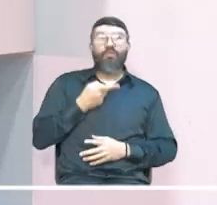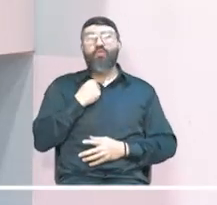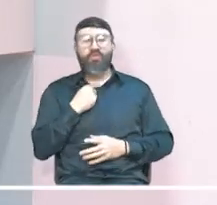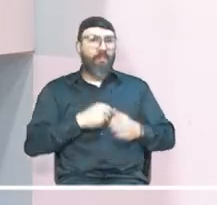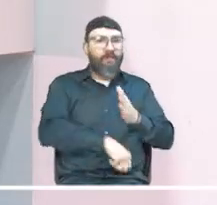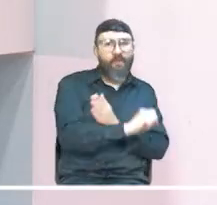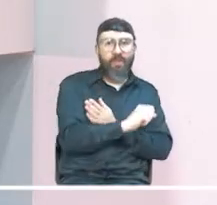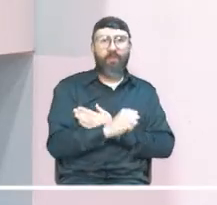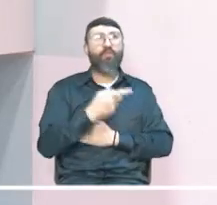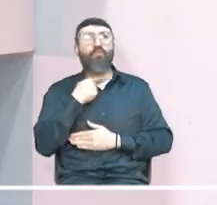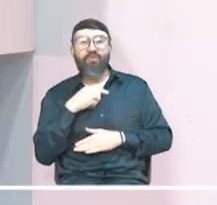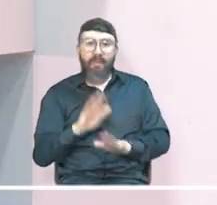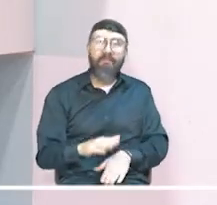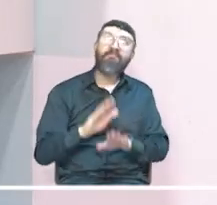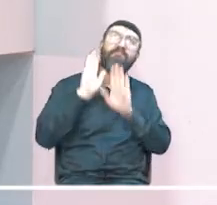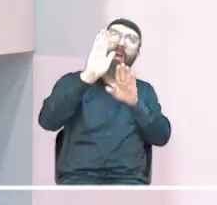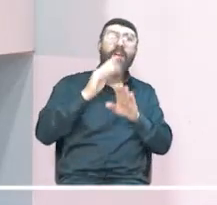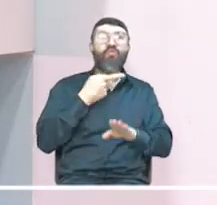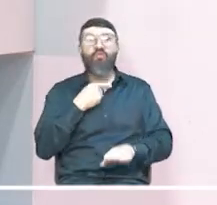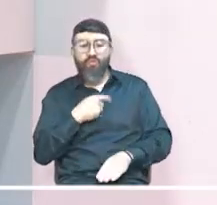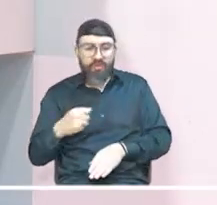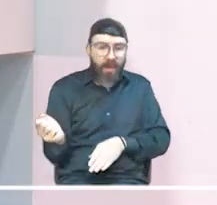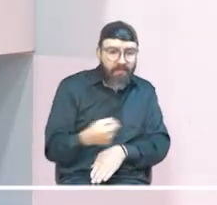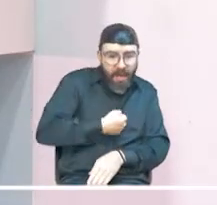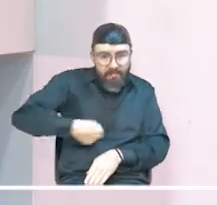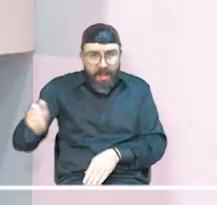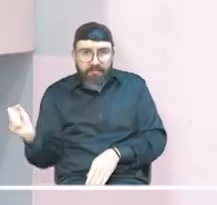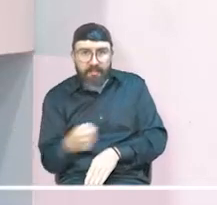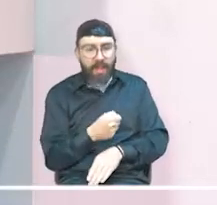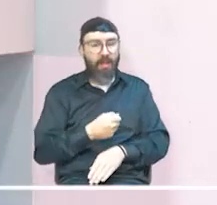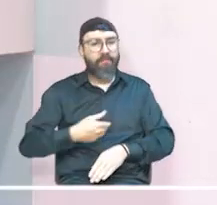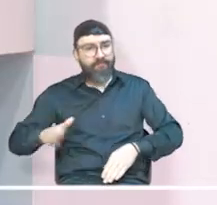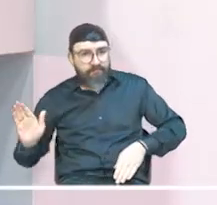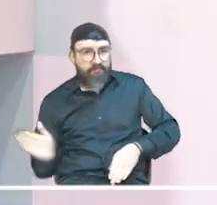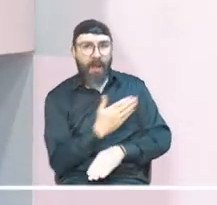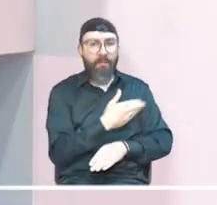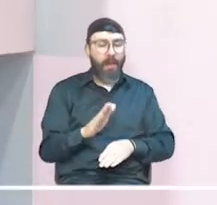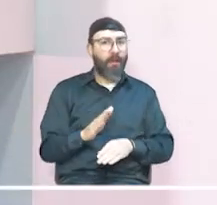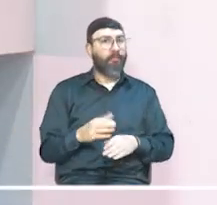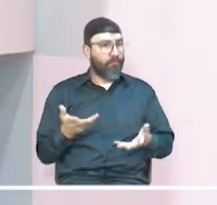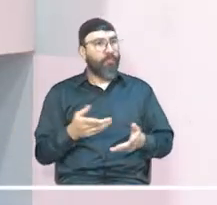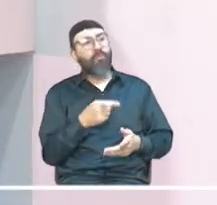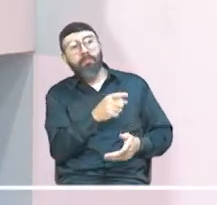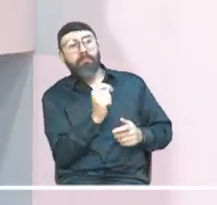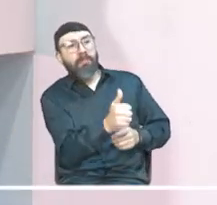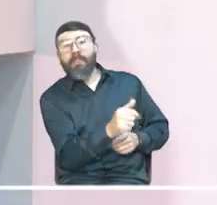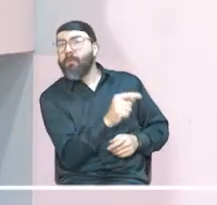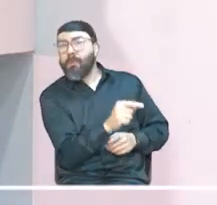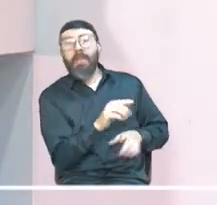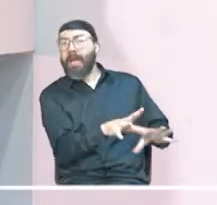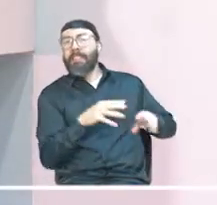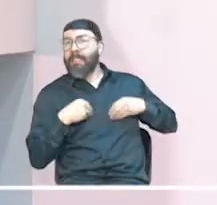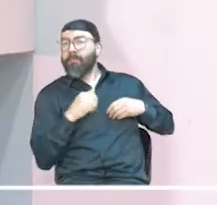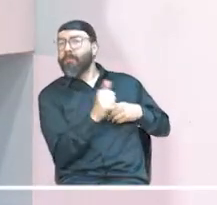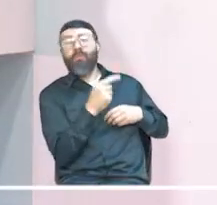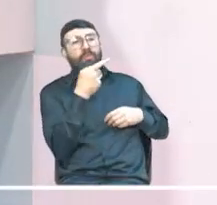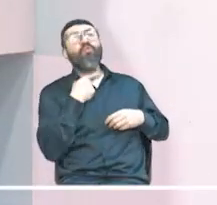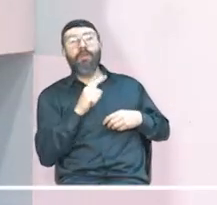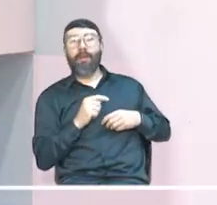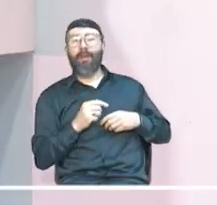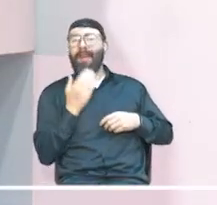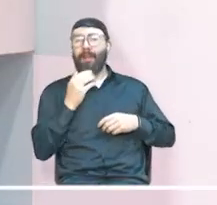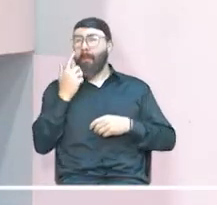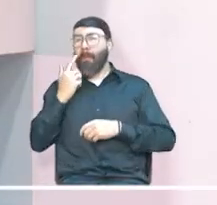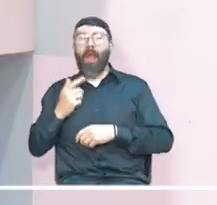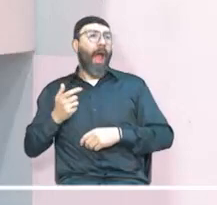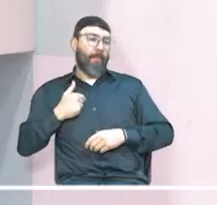vida. ¿Cómo lo deben de hacer? No vivamos a través de nuestros hijos, permitamos que ellos reconozcan, porque entonces los papás dicen, no, es que a mí me gusta el